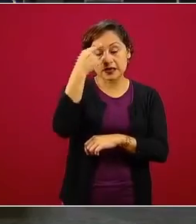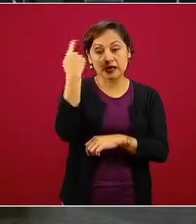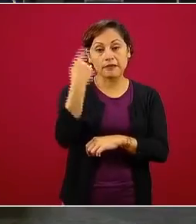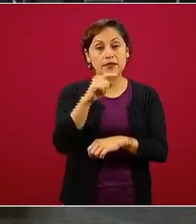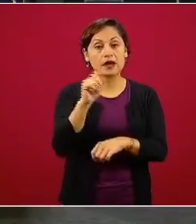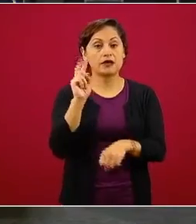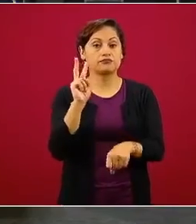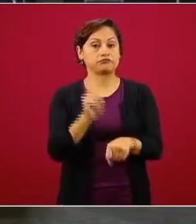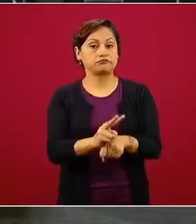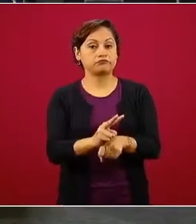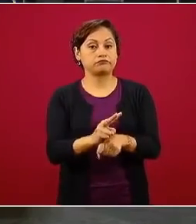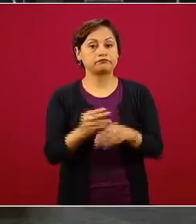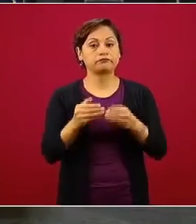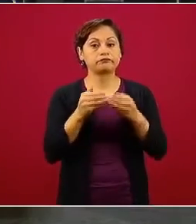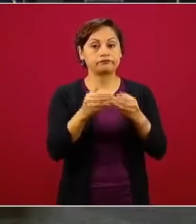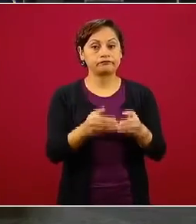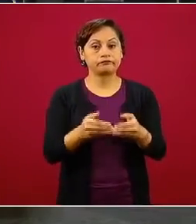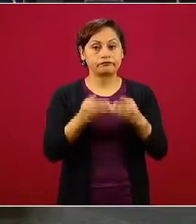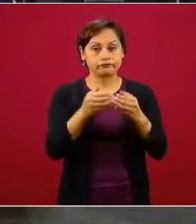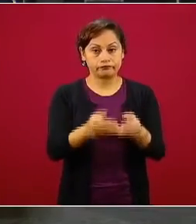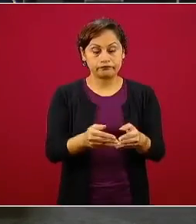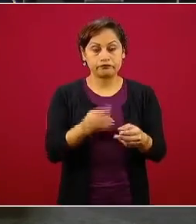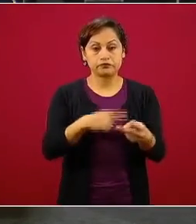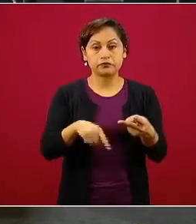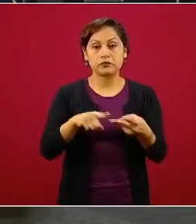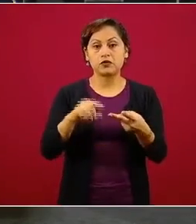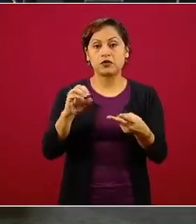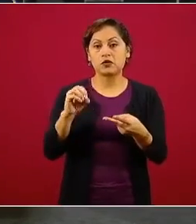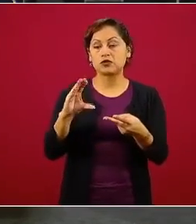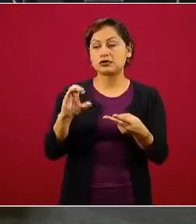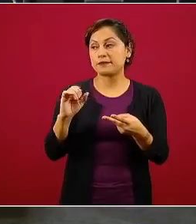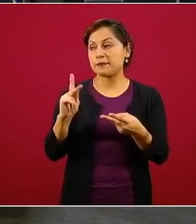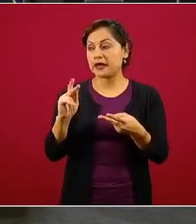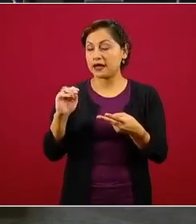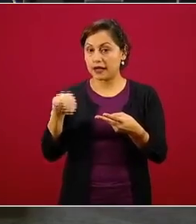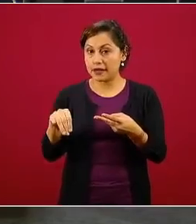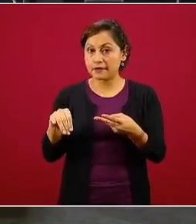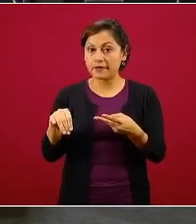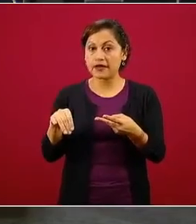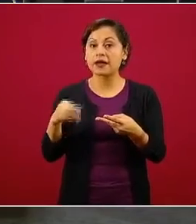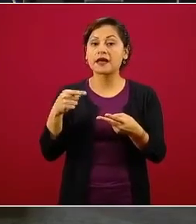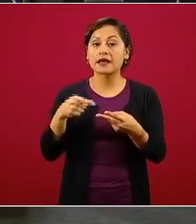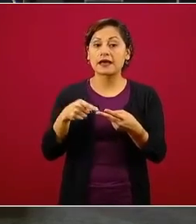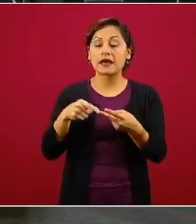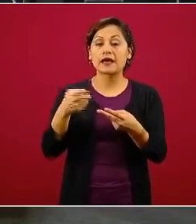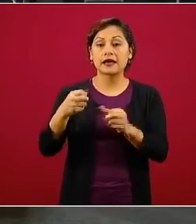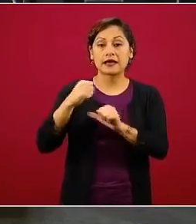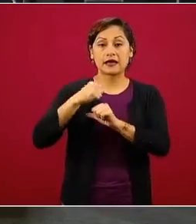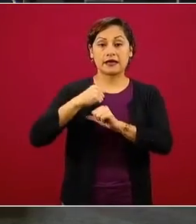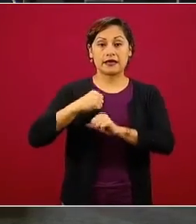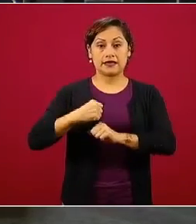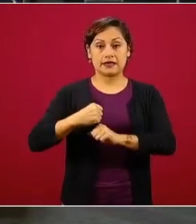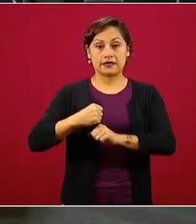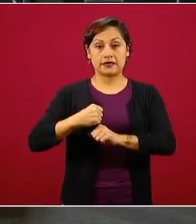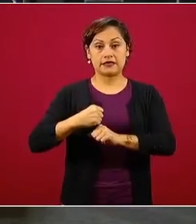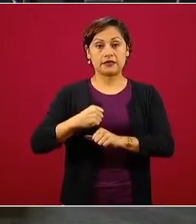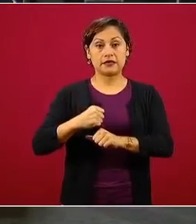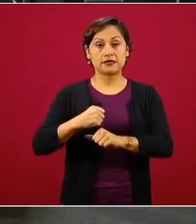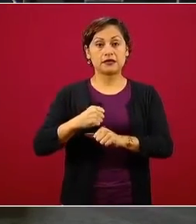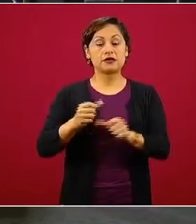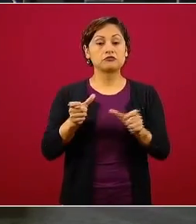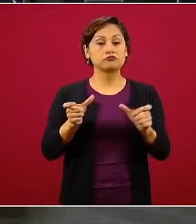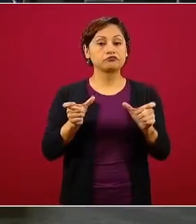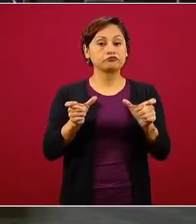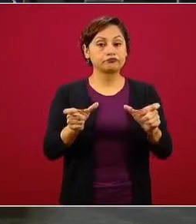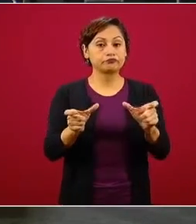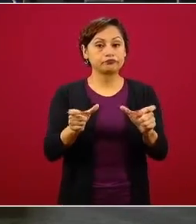portuarias. El otro es el OCPM, que es el oficial de la compañía de protección